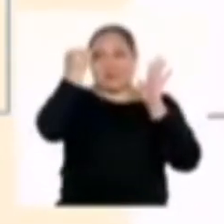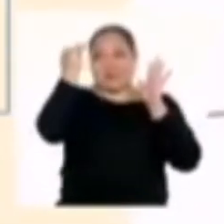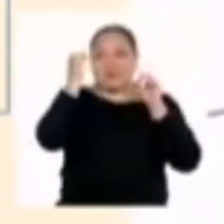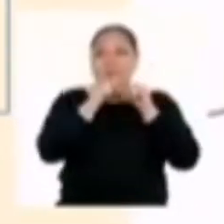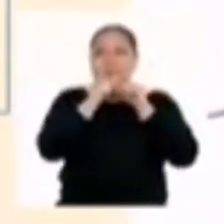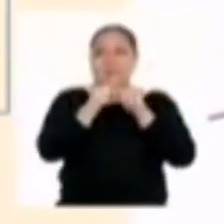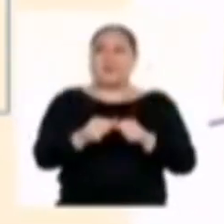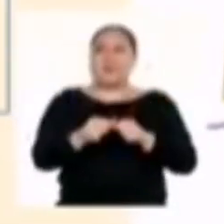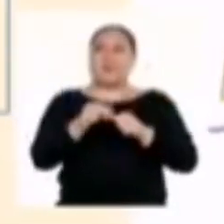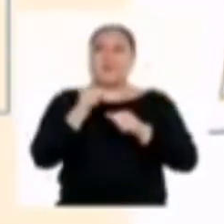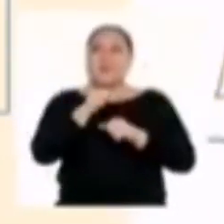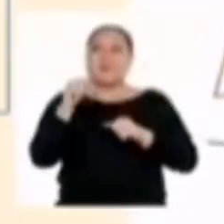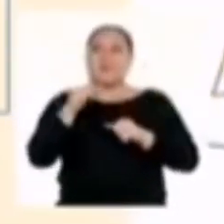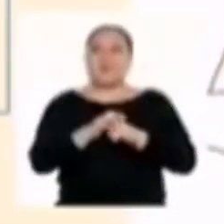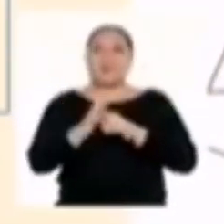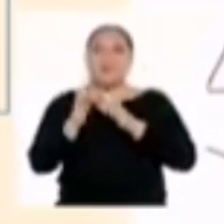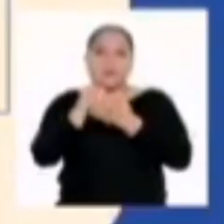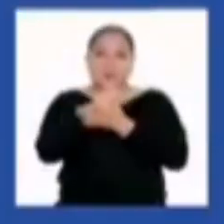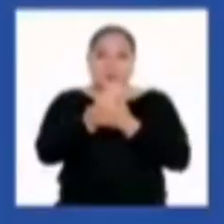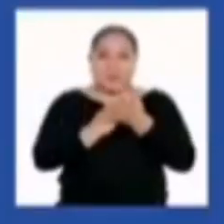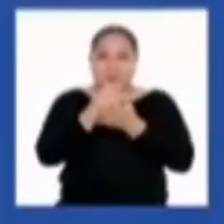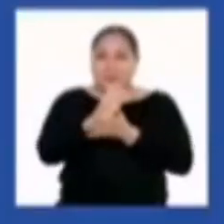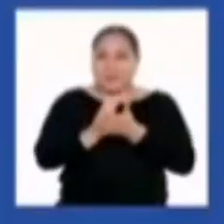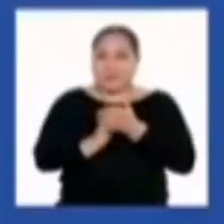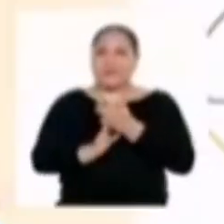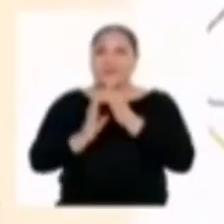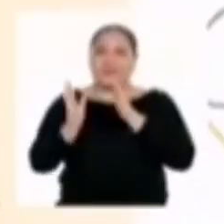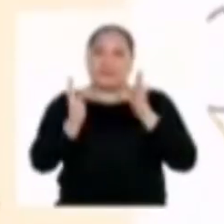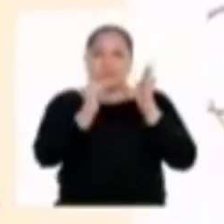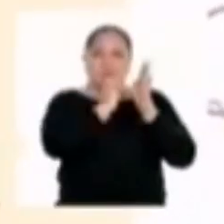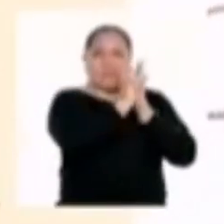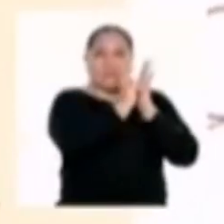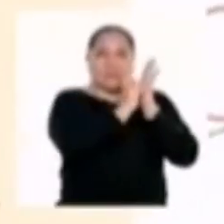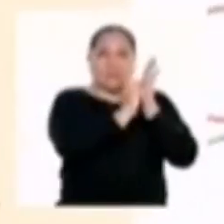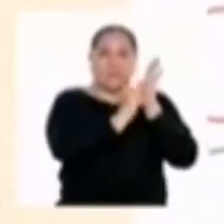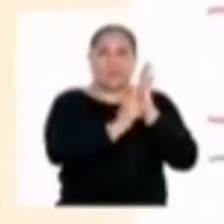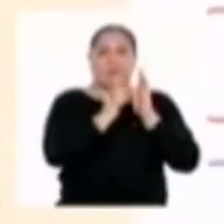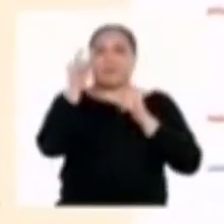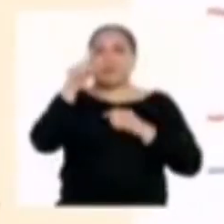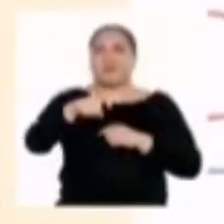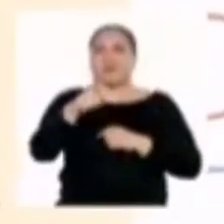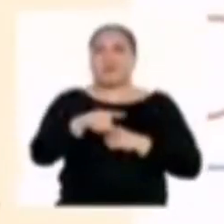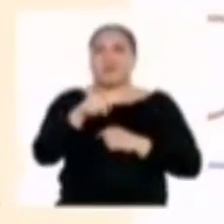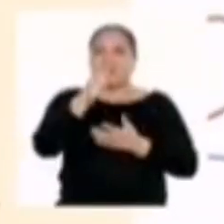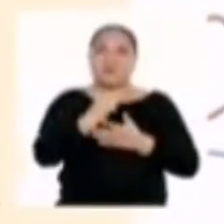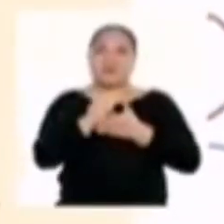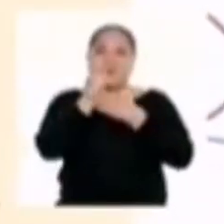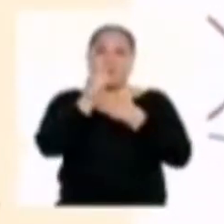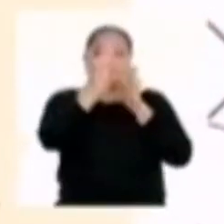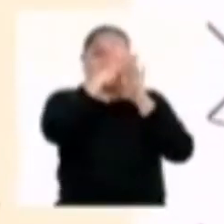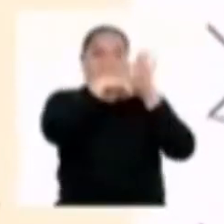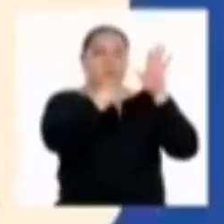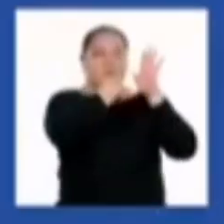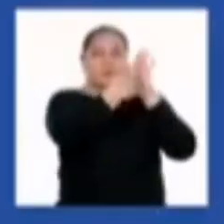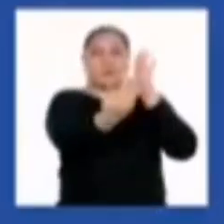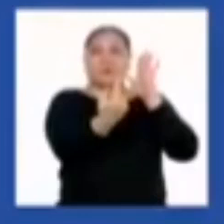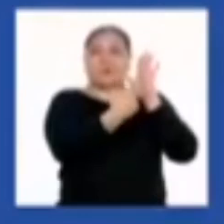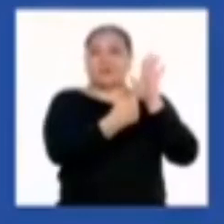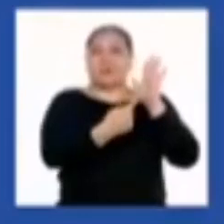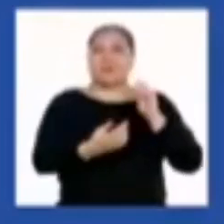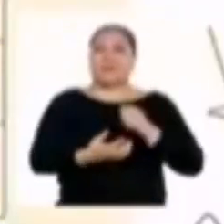la estructura de los textos argumentativos. Para ello, te puedes ayudar del siguiente